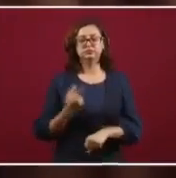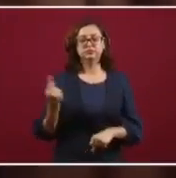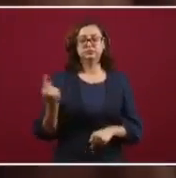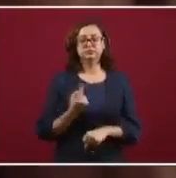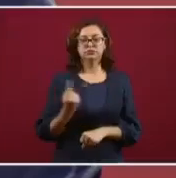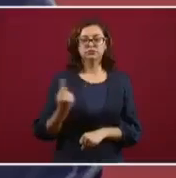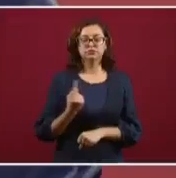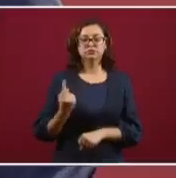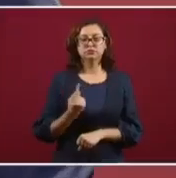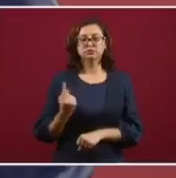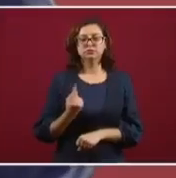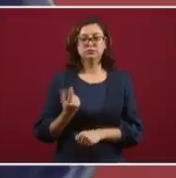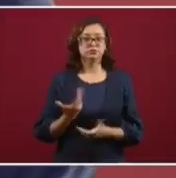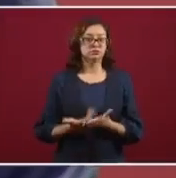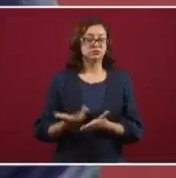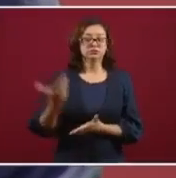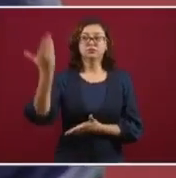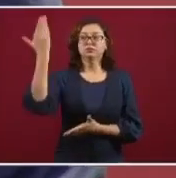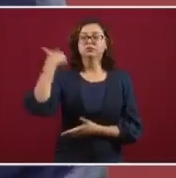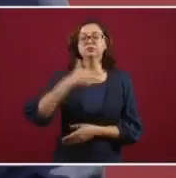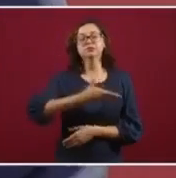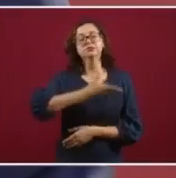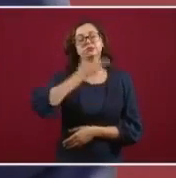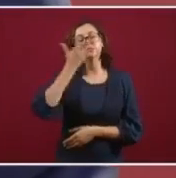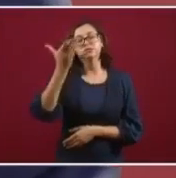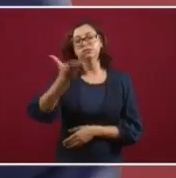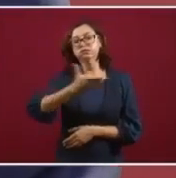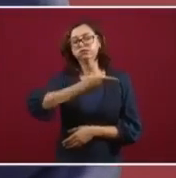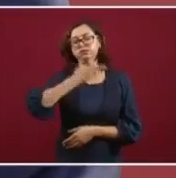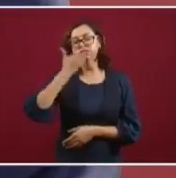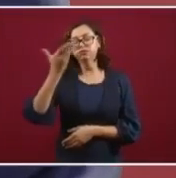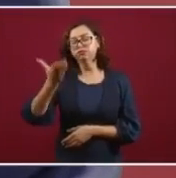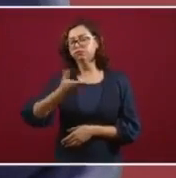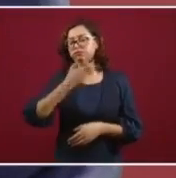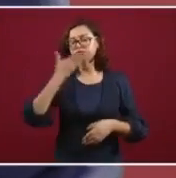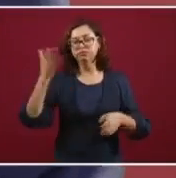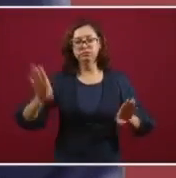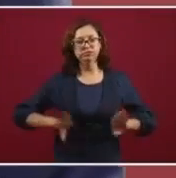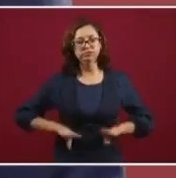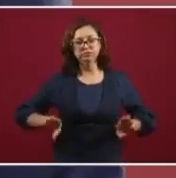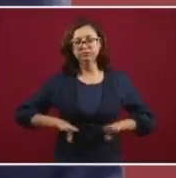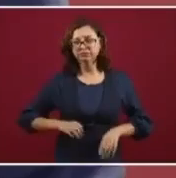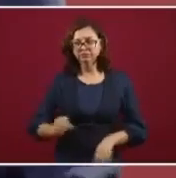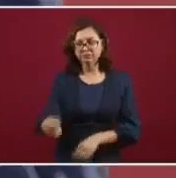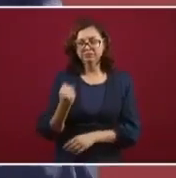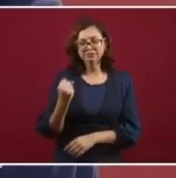habían prácticas, ¿no?, muy arraigadas.